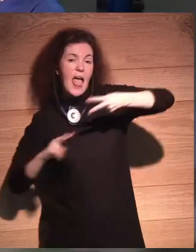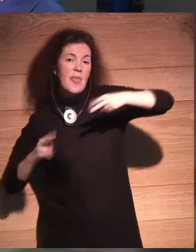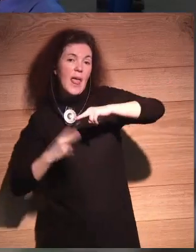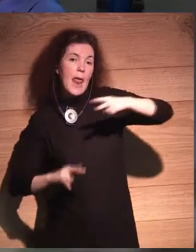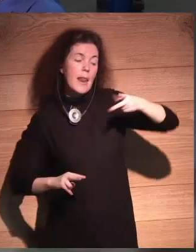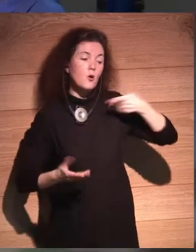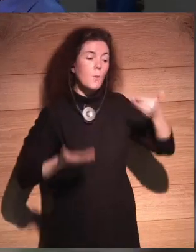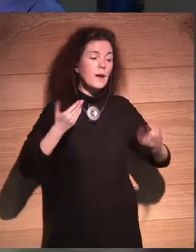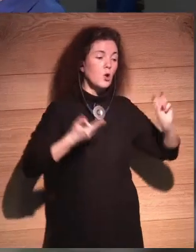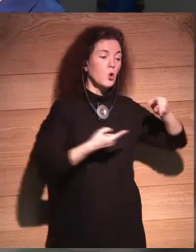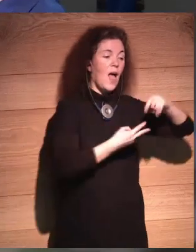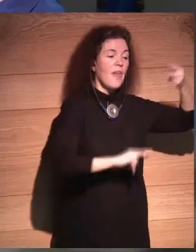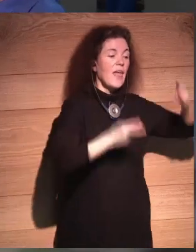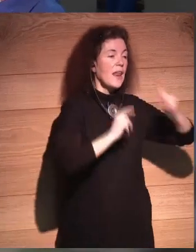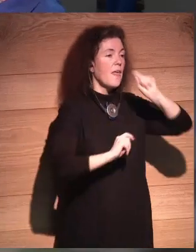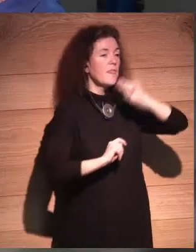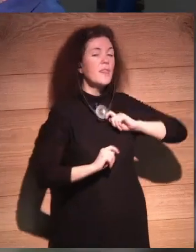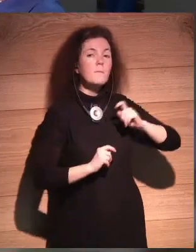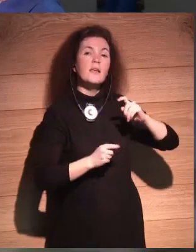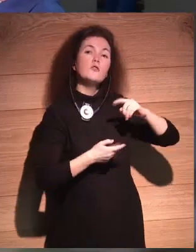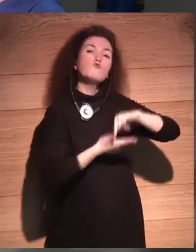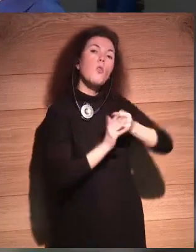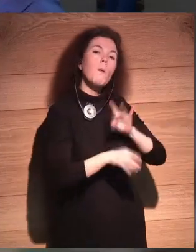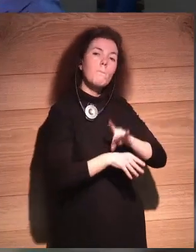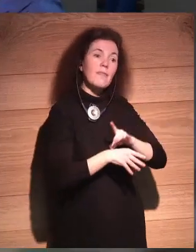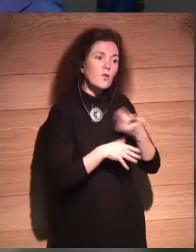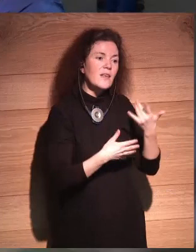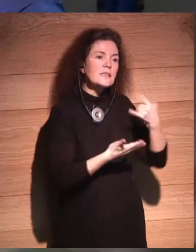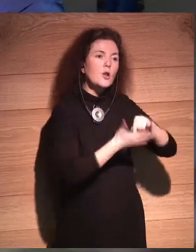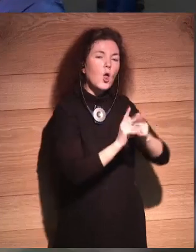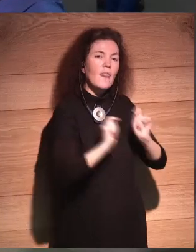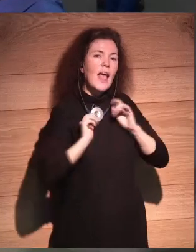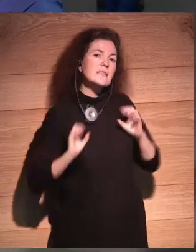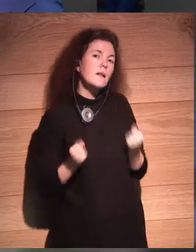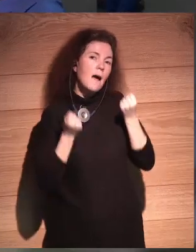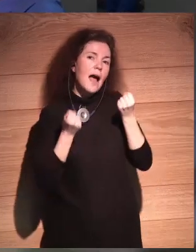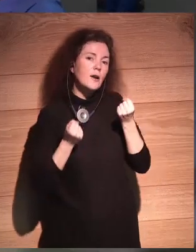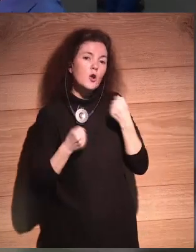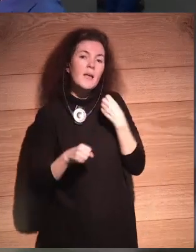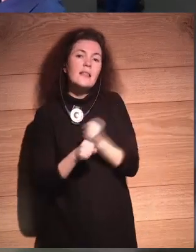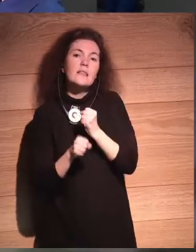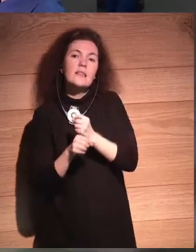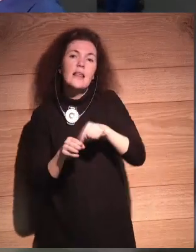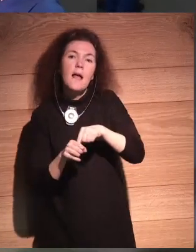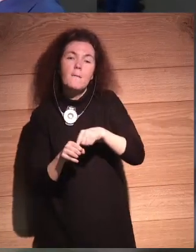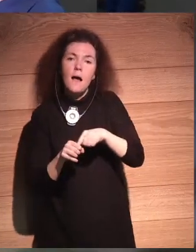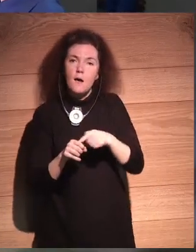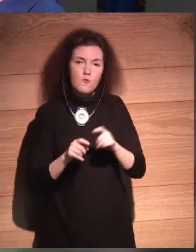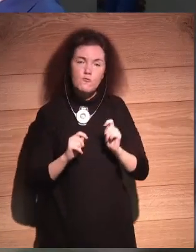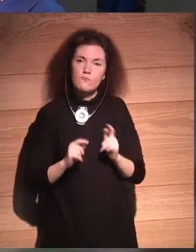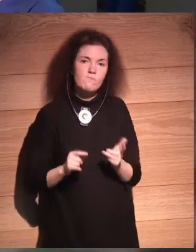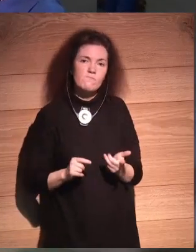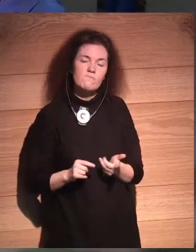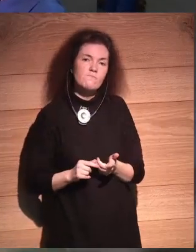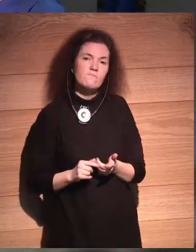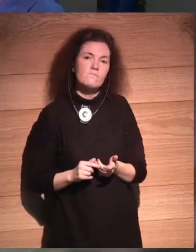ADN con otro y que me dé una solución médica. Entonces la tecnología no nos va a salvar, no nos va a ahorrar nuestros puestos de trabajo.